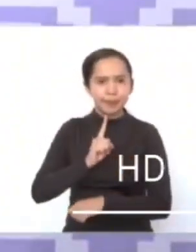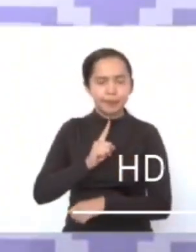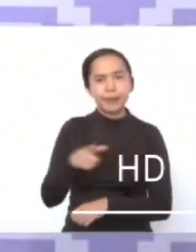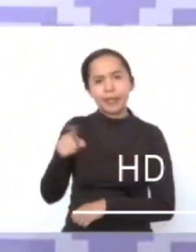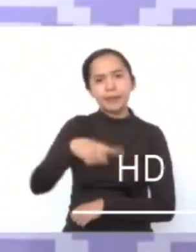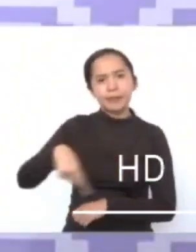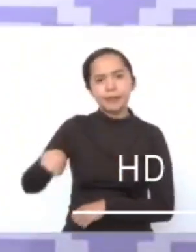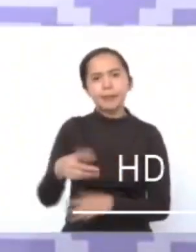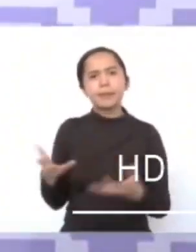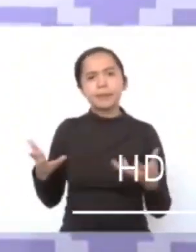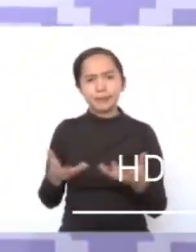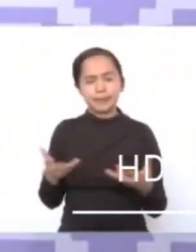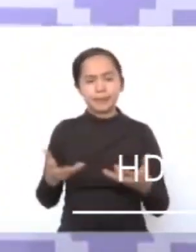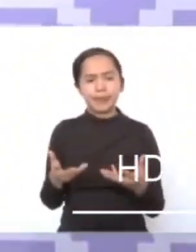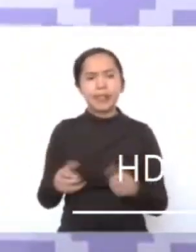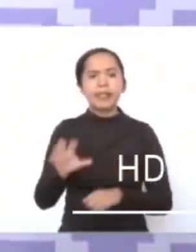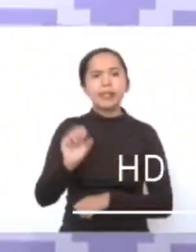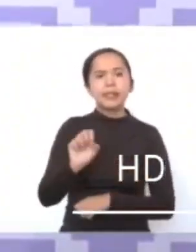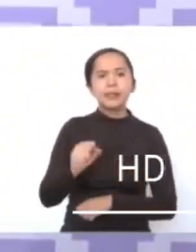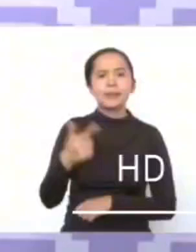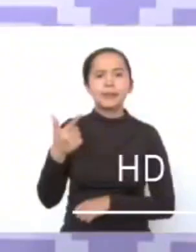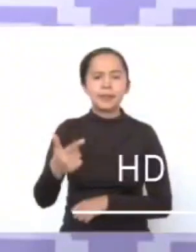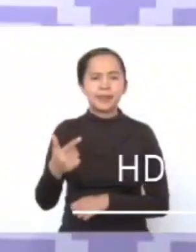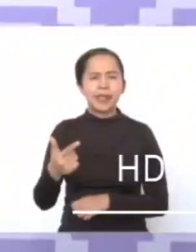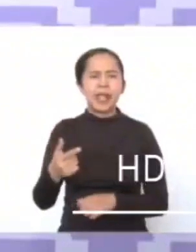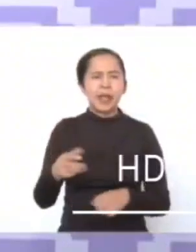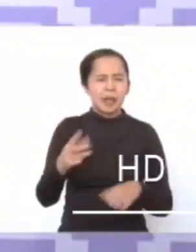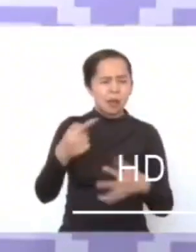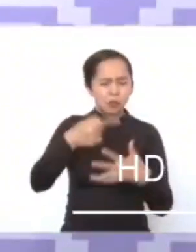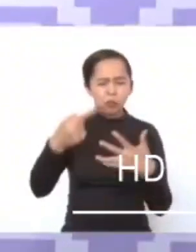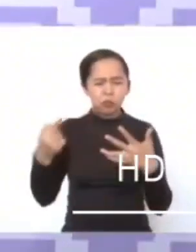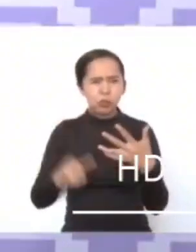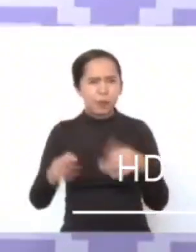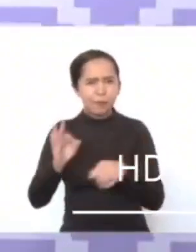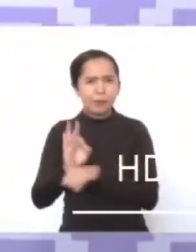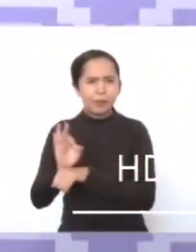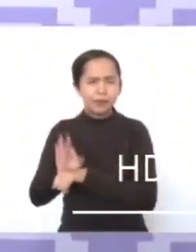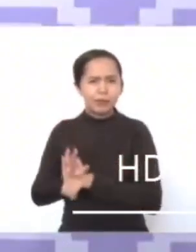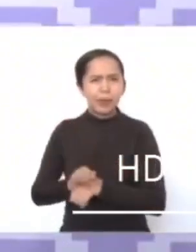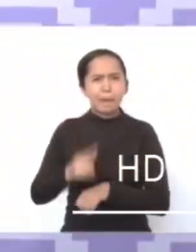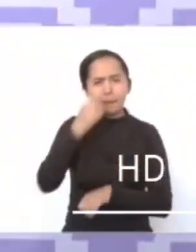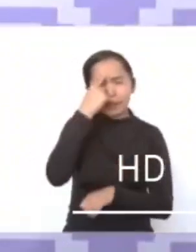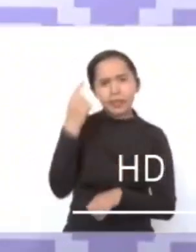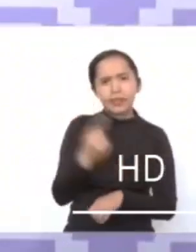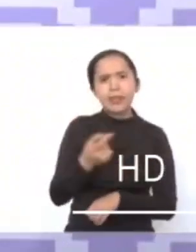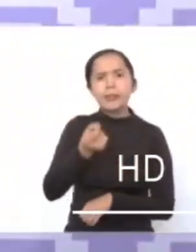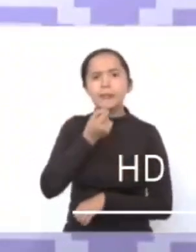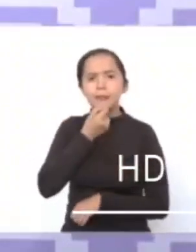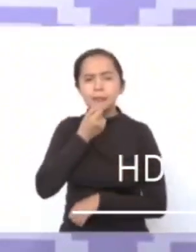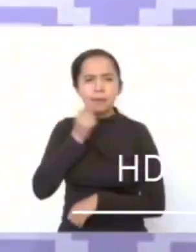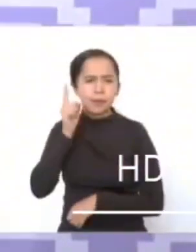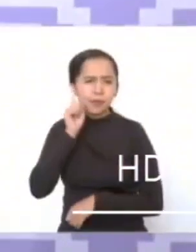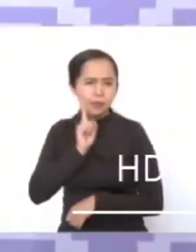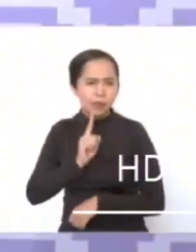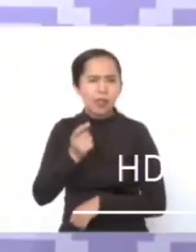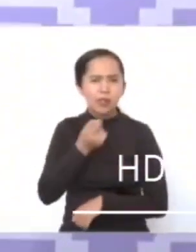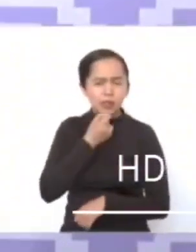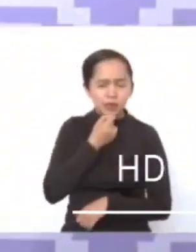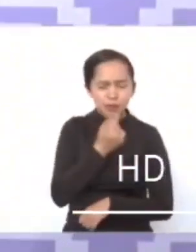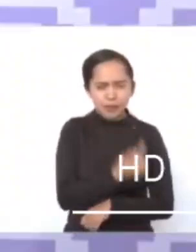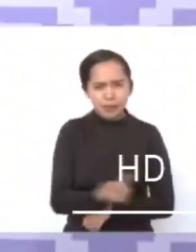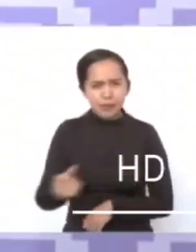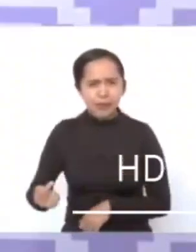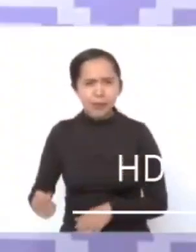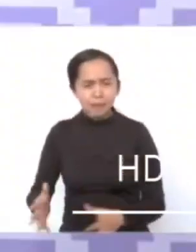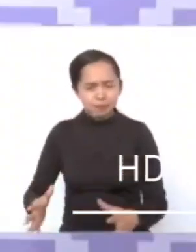que ha llevado a cabo 67 medidas de protección para la recuperación de niños y niñas.